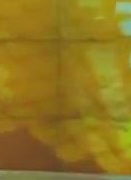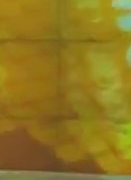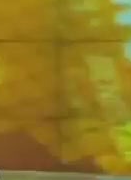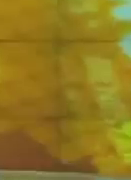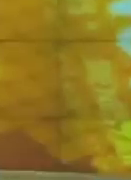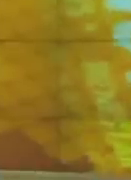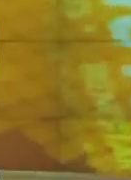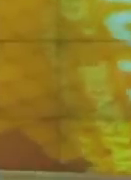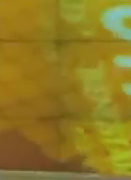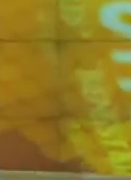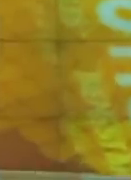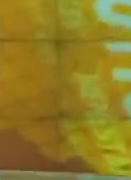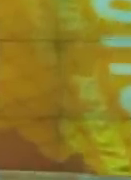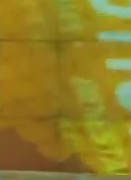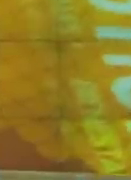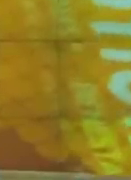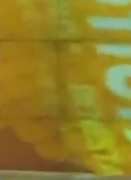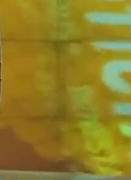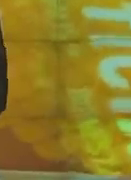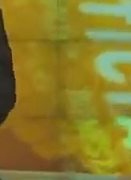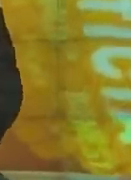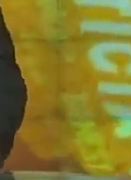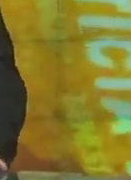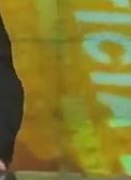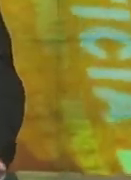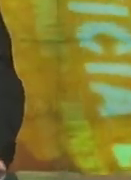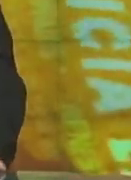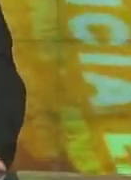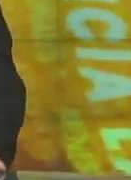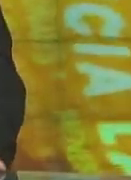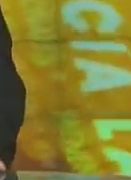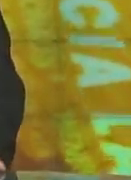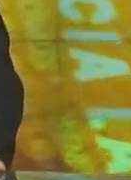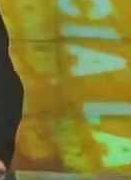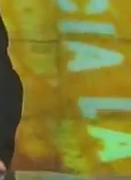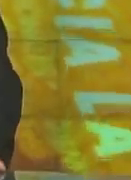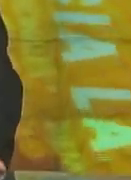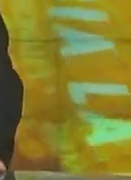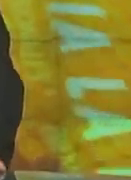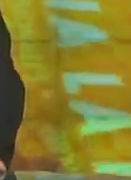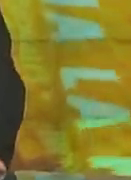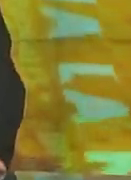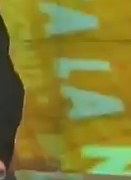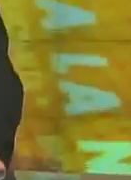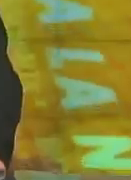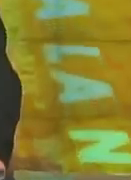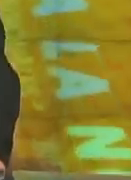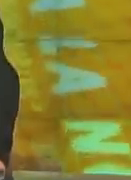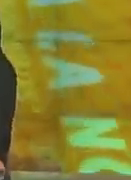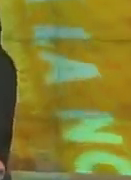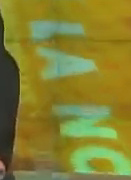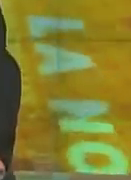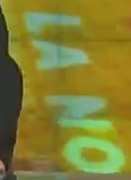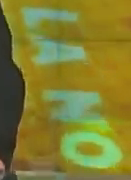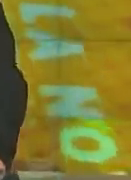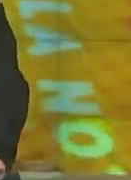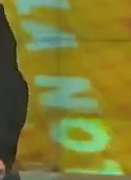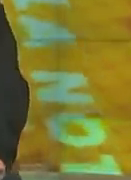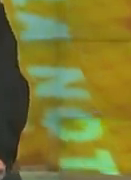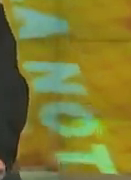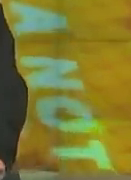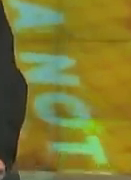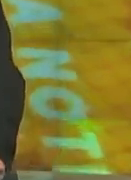En breve estaremos enviando nuestra señal al Palacio de Miraflores. Allá se encuentra nuestra reportera Graya Casella. Recordemos que se